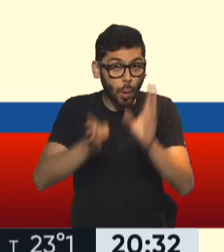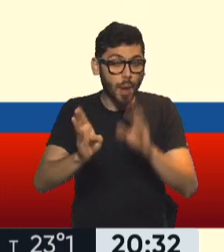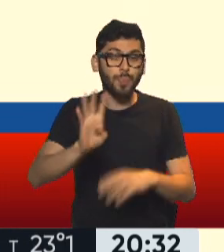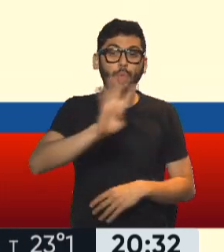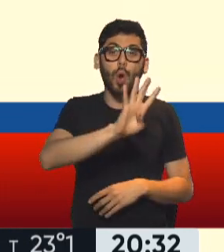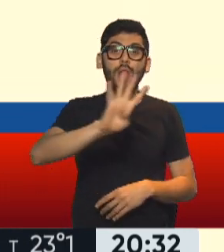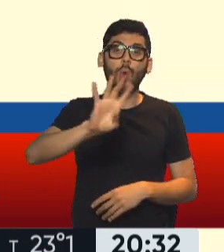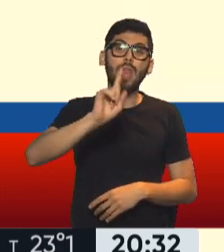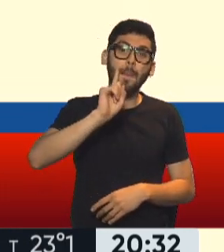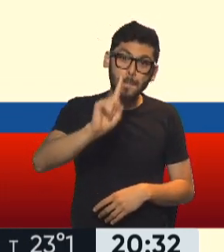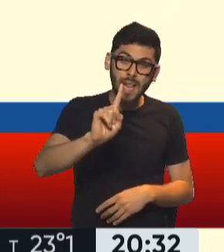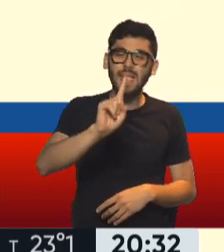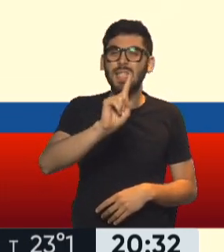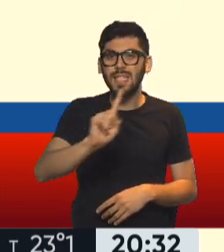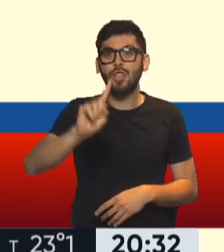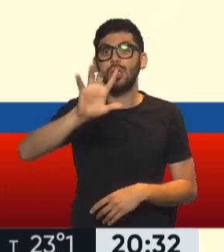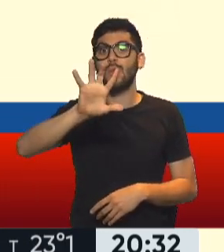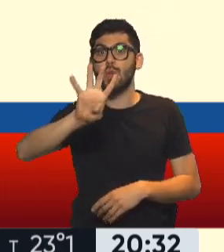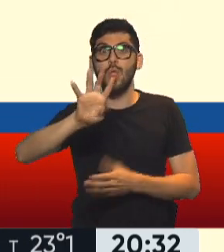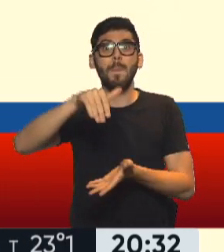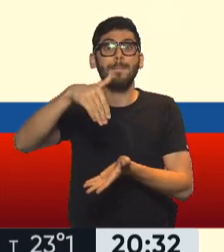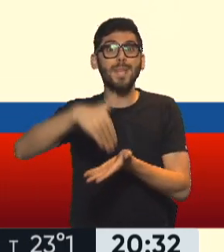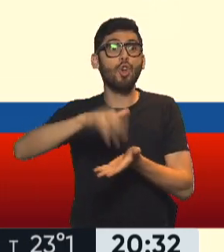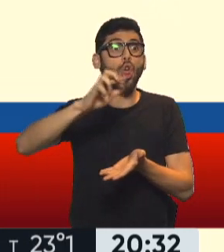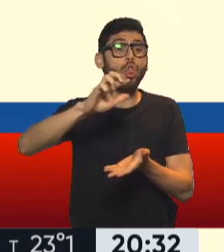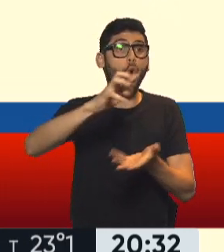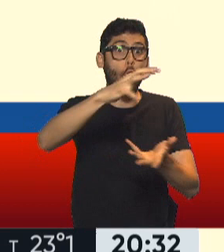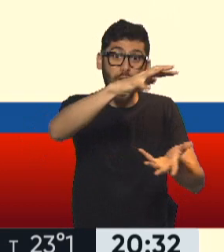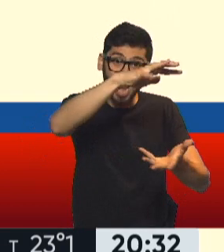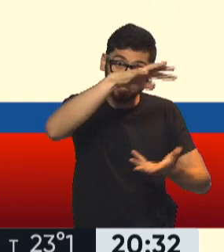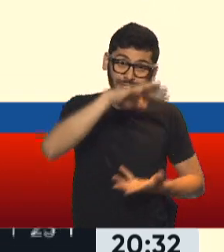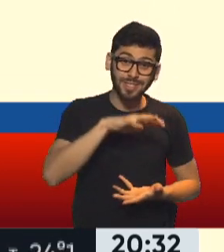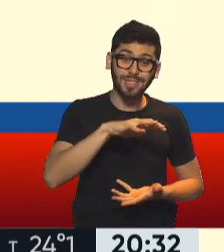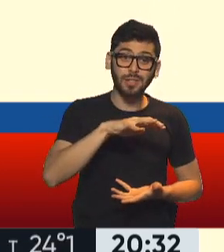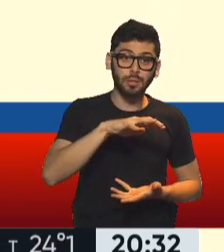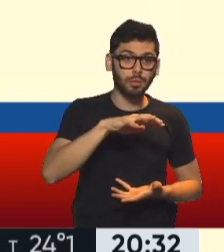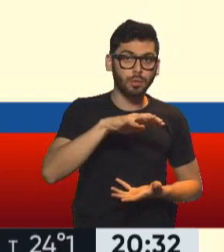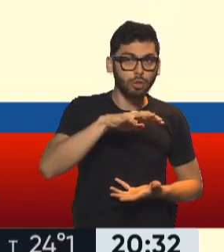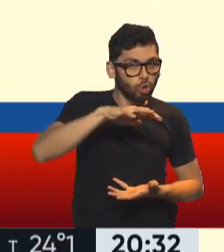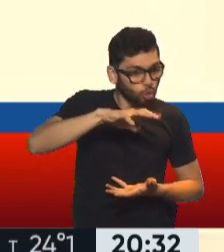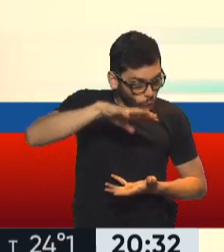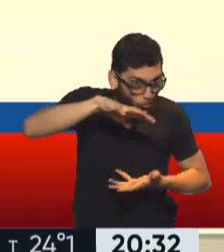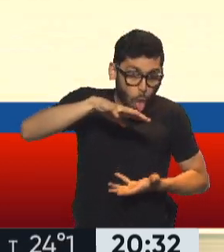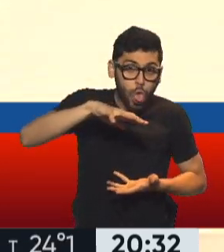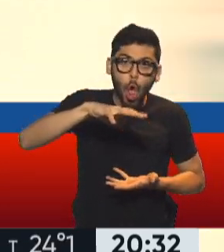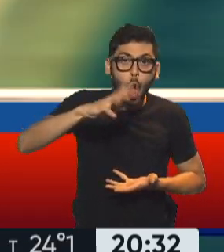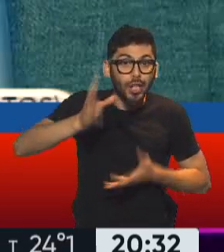44.154 millones de dólares que se desembolsaron, todos se fueron.